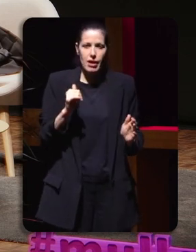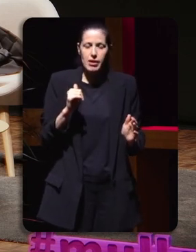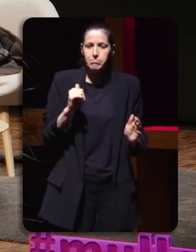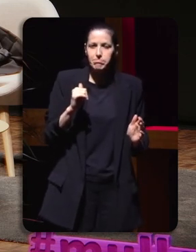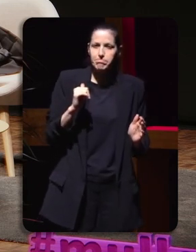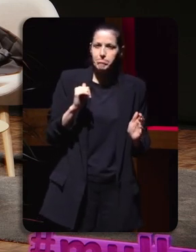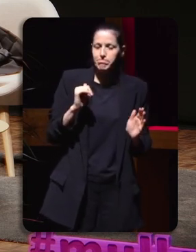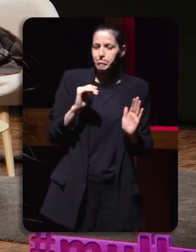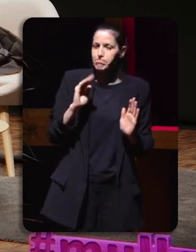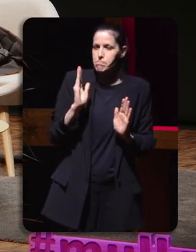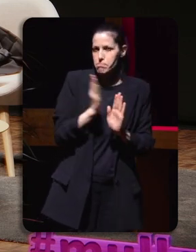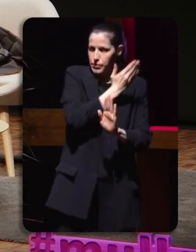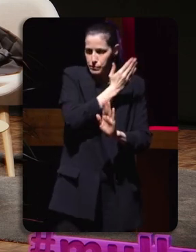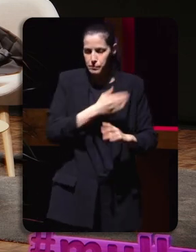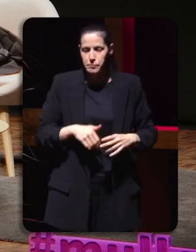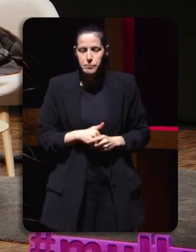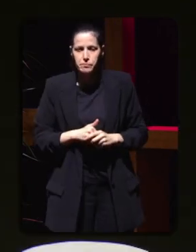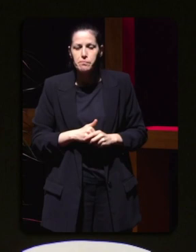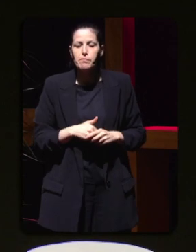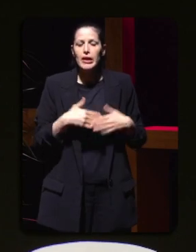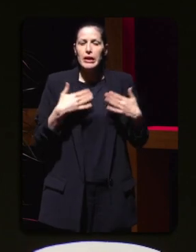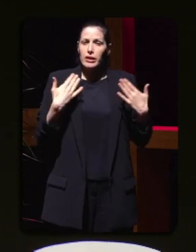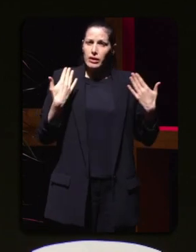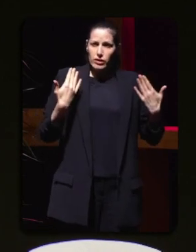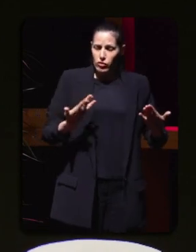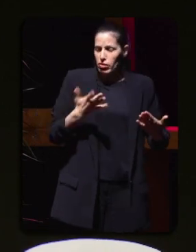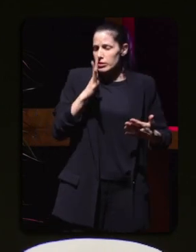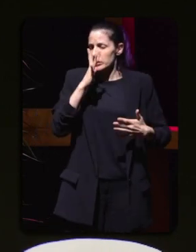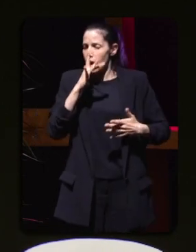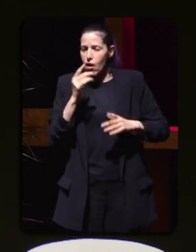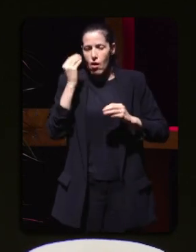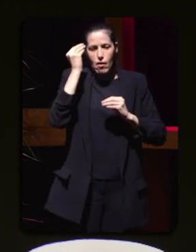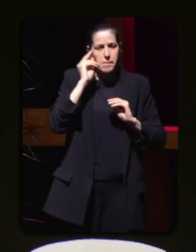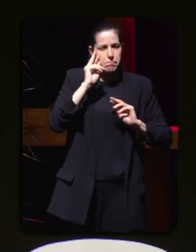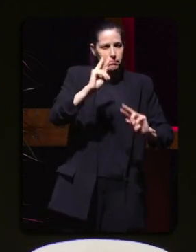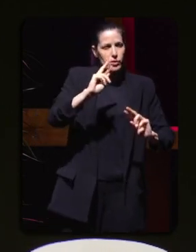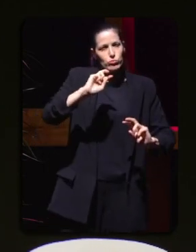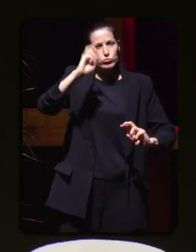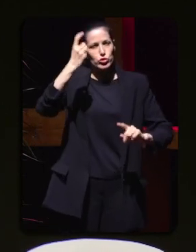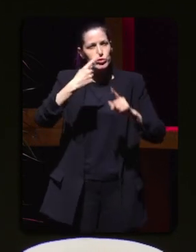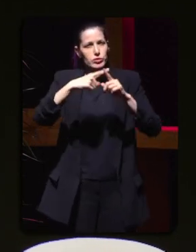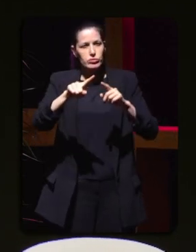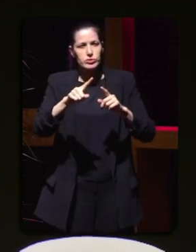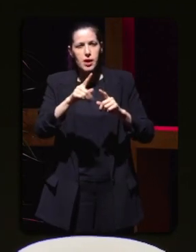desde qué lugar escribimos no porque Qué es otra cosa que vamos a ver qué le pasa a la maternidad